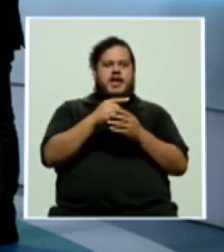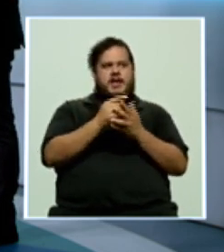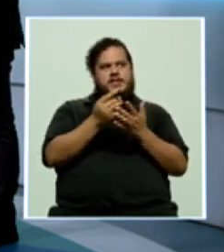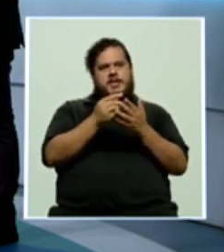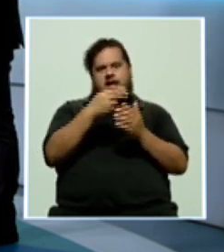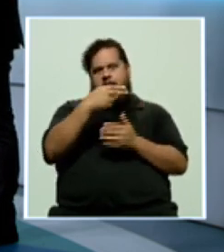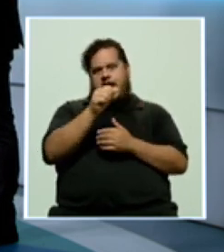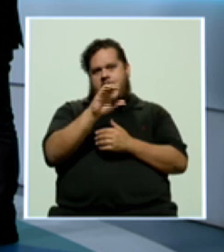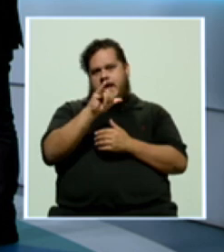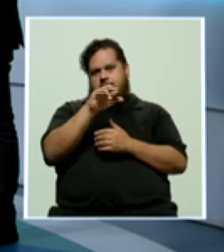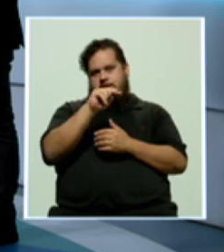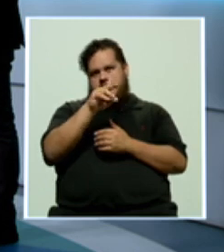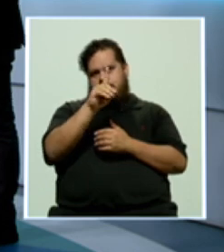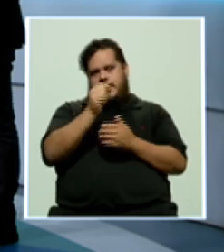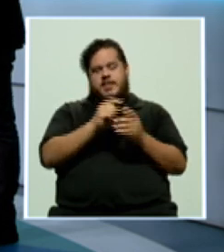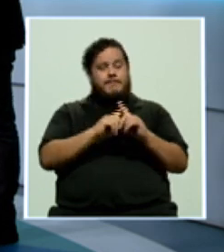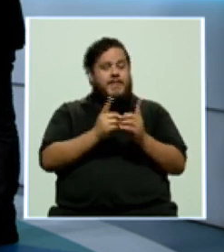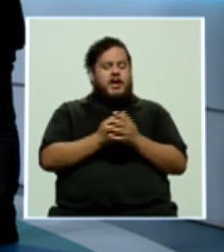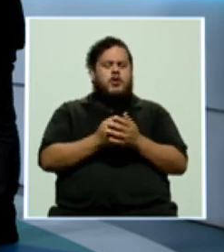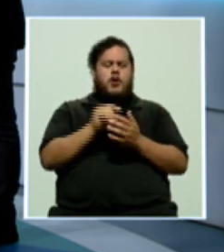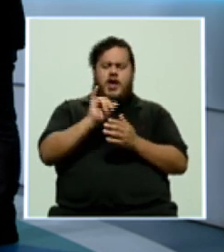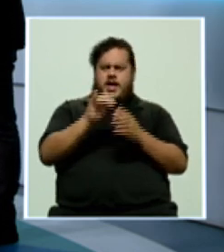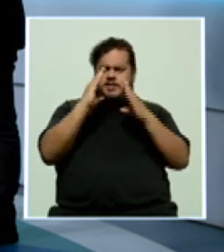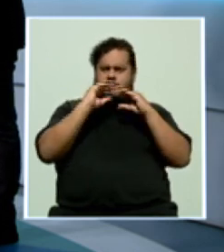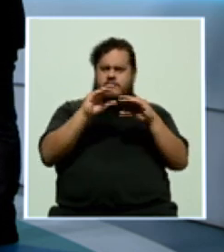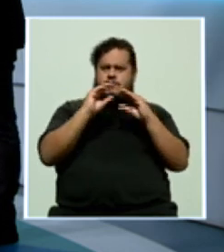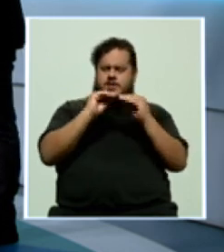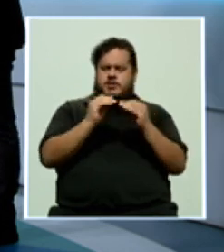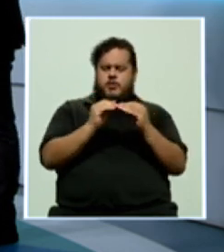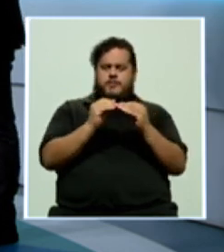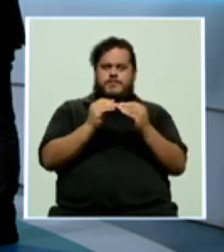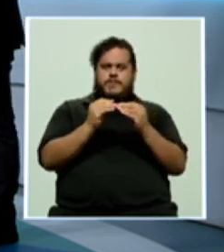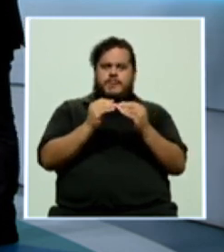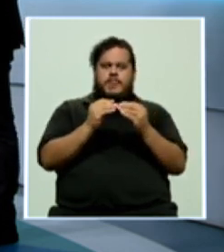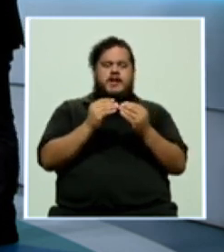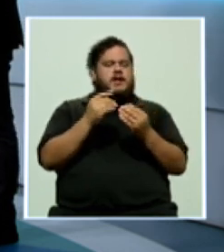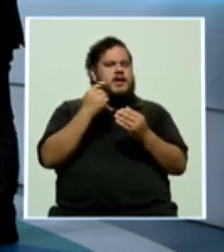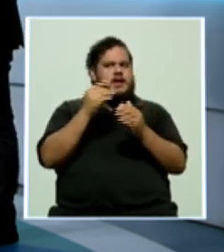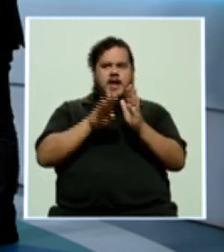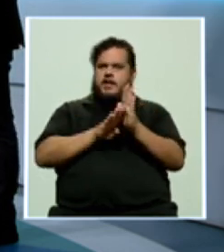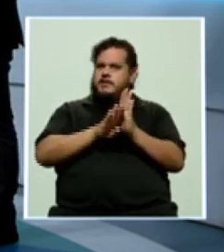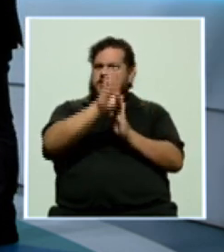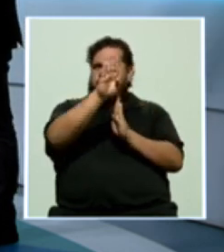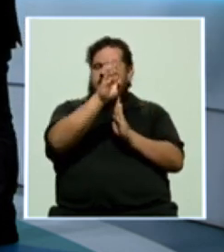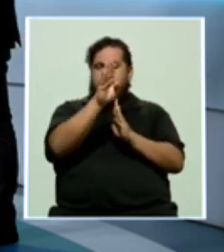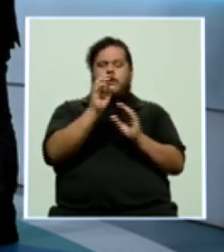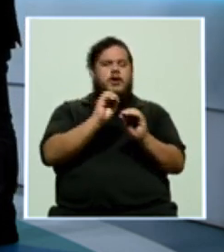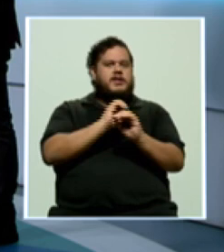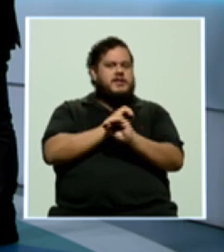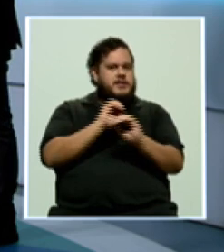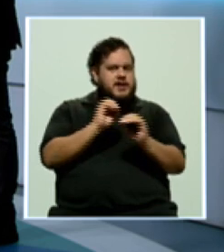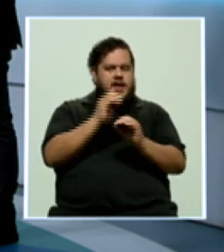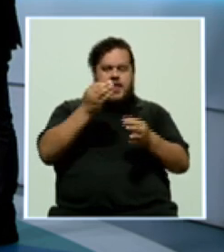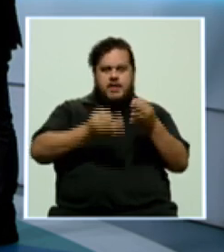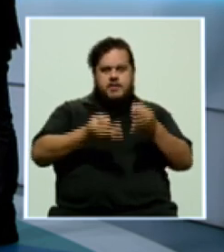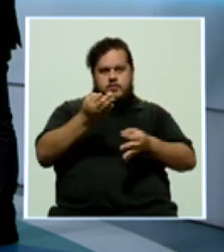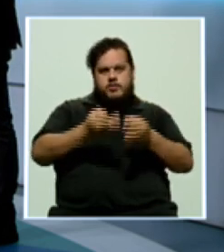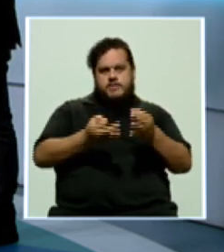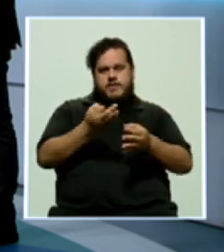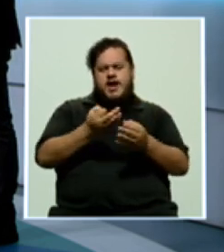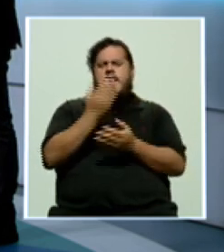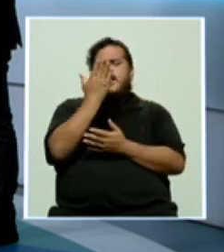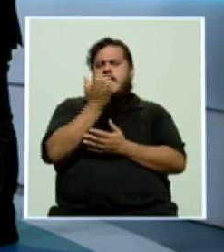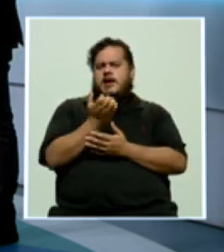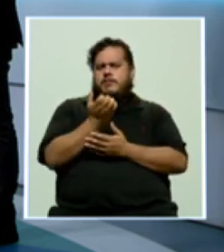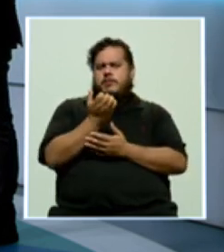bueno, parece que son datos que Hacienda nada más ha disparado sin todavía justificar el por qué